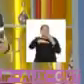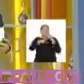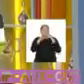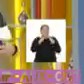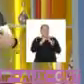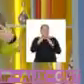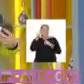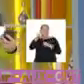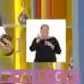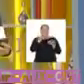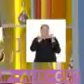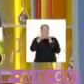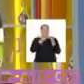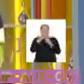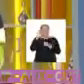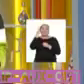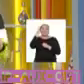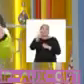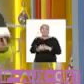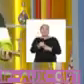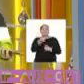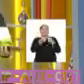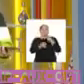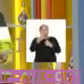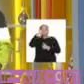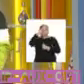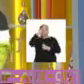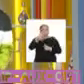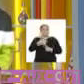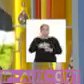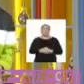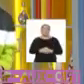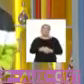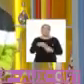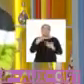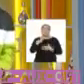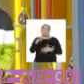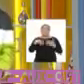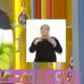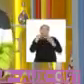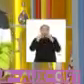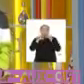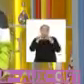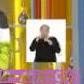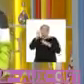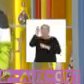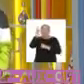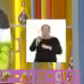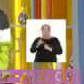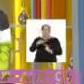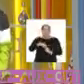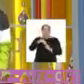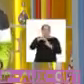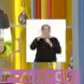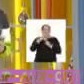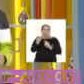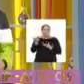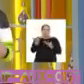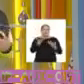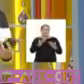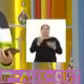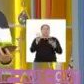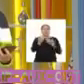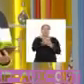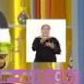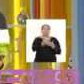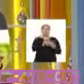en la que estamos hablando del futuro y de cuáles son nuestros sueños. Hemos podido conversar con una persona especialista, quien nos brindó